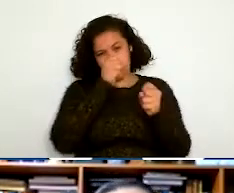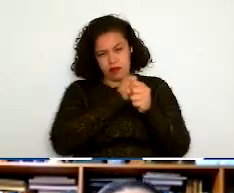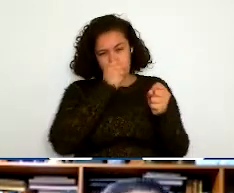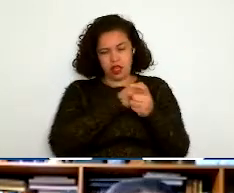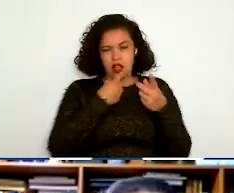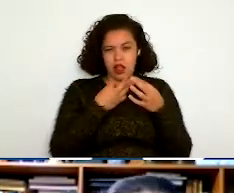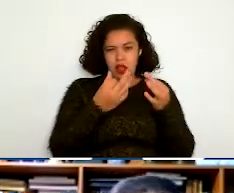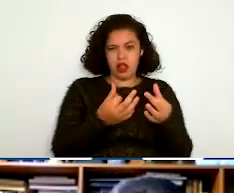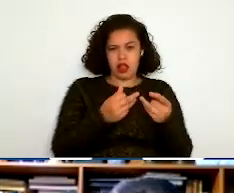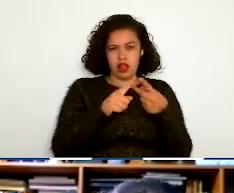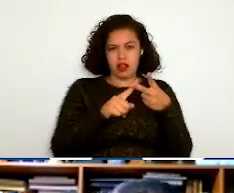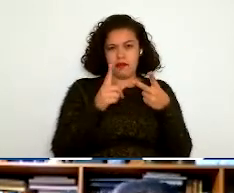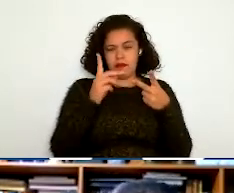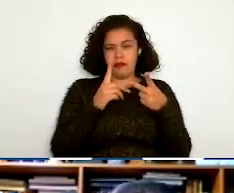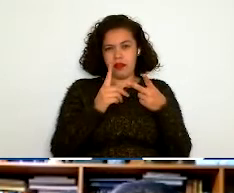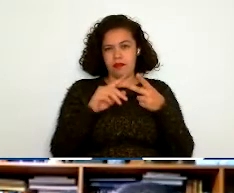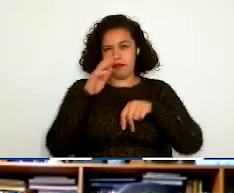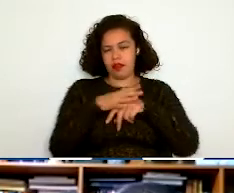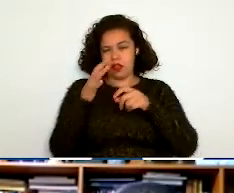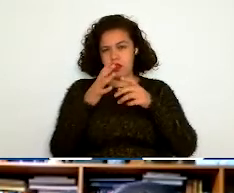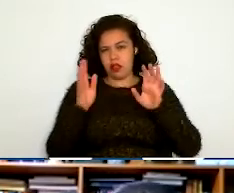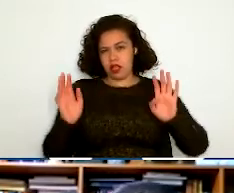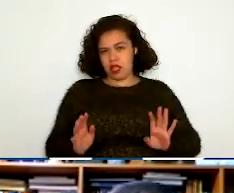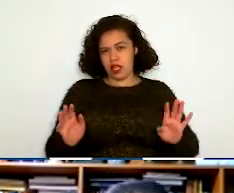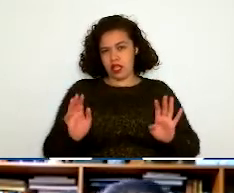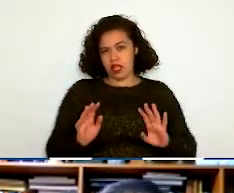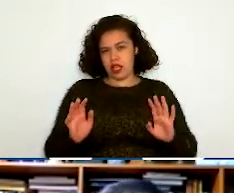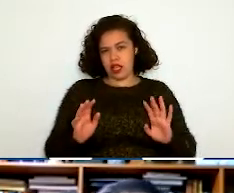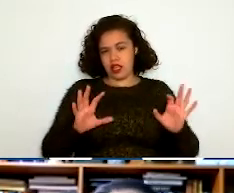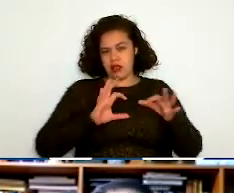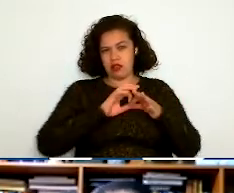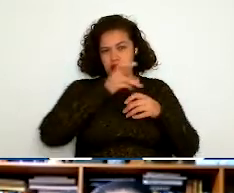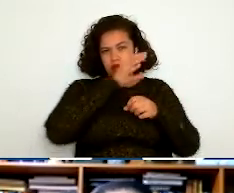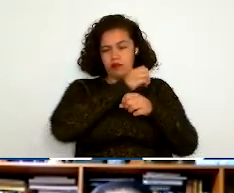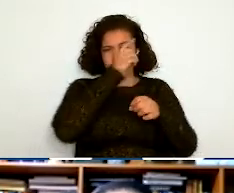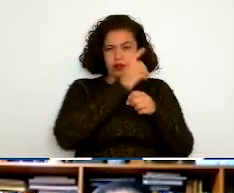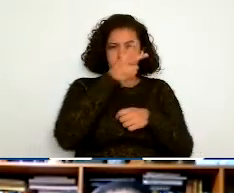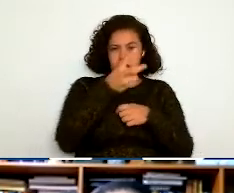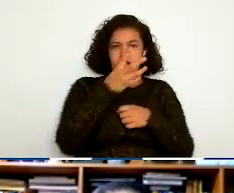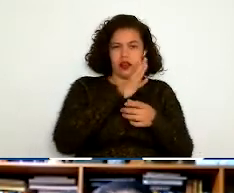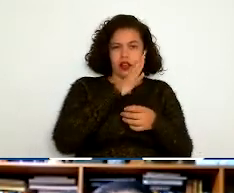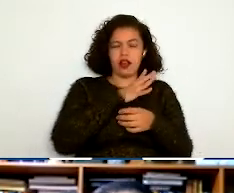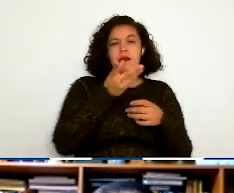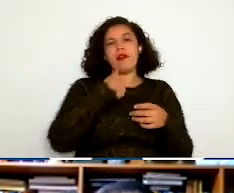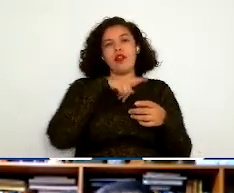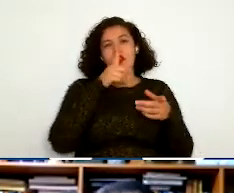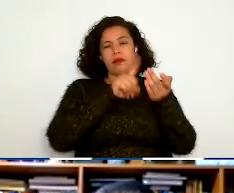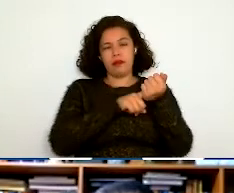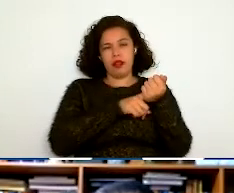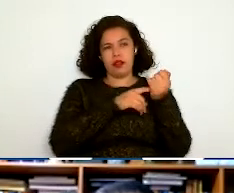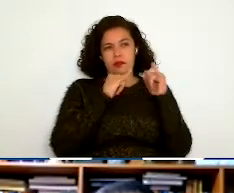calidad más cualitativas, ¿no? Entonces, eso también es un área de oportunidad, porque si estamos viendo que dentro de mi